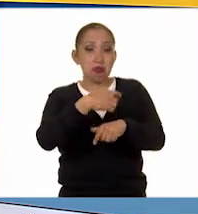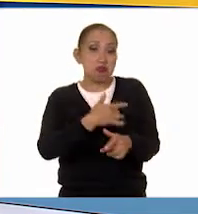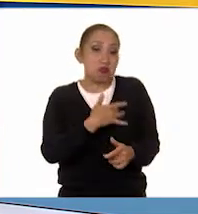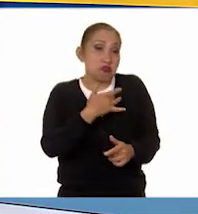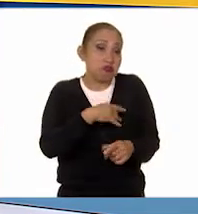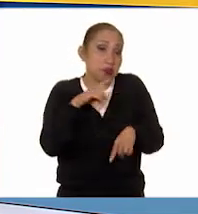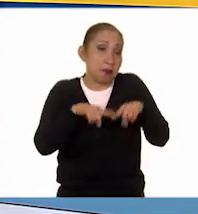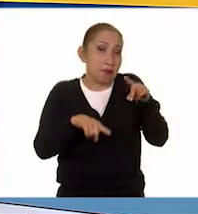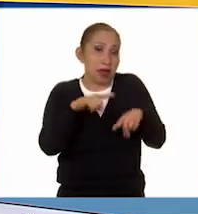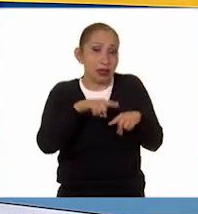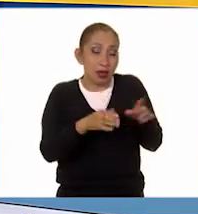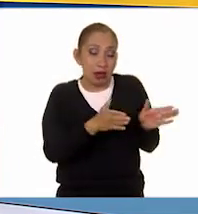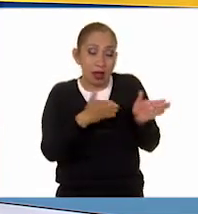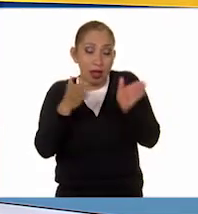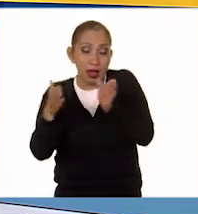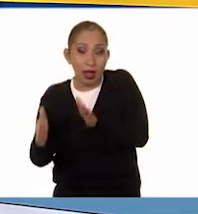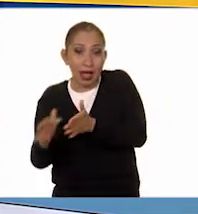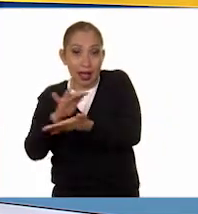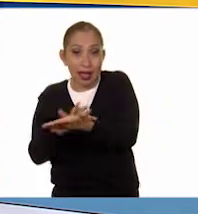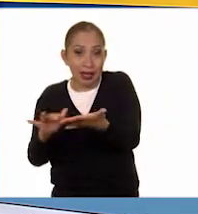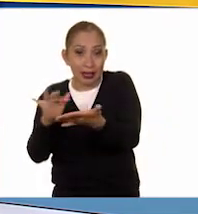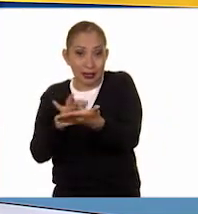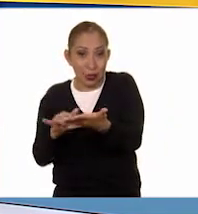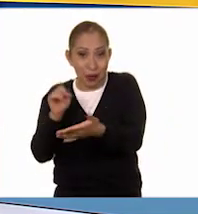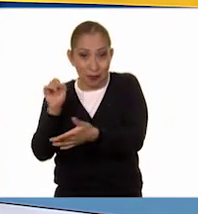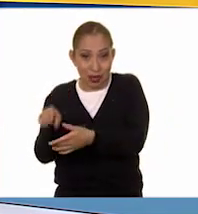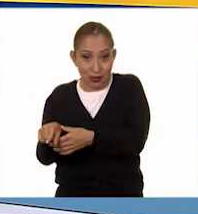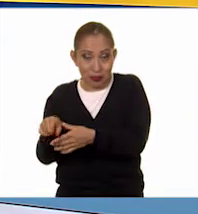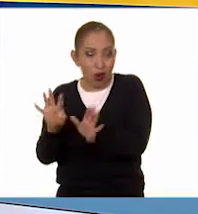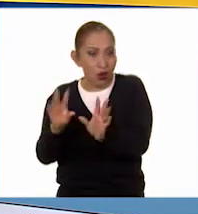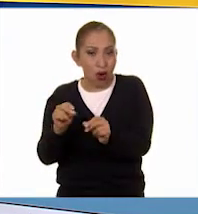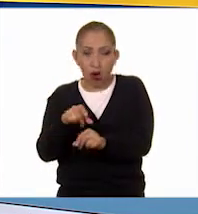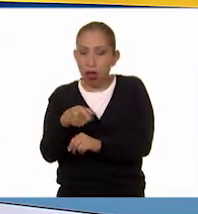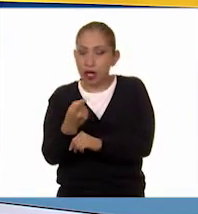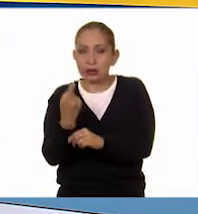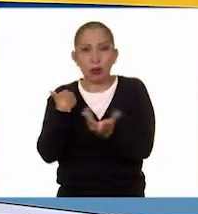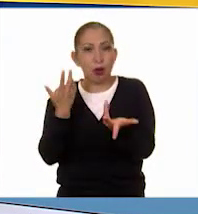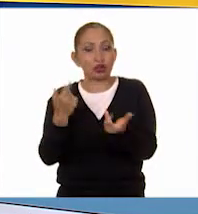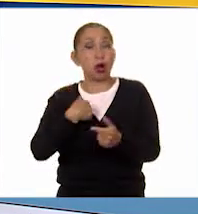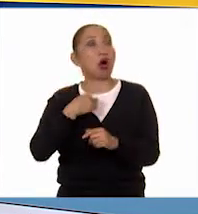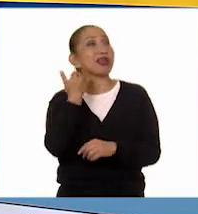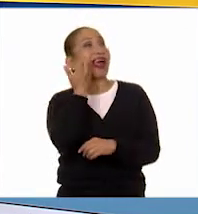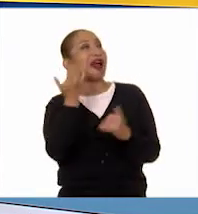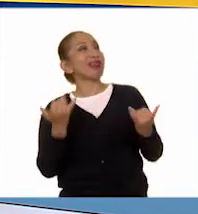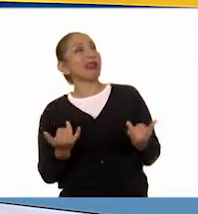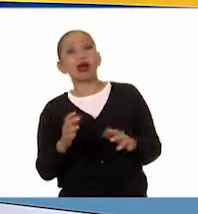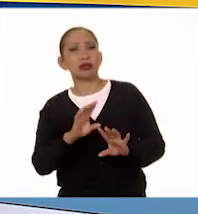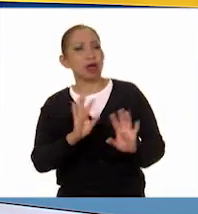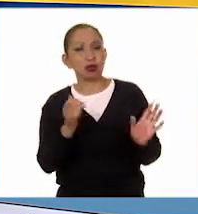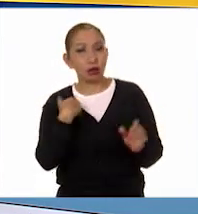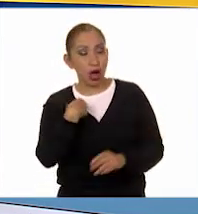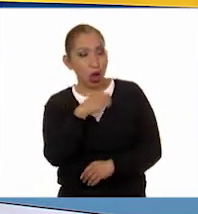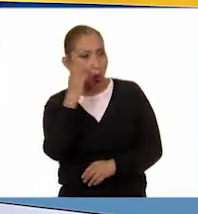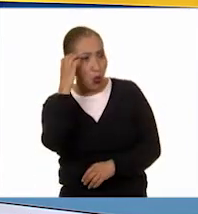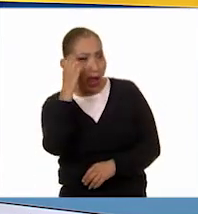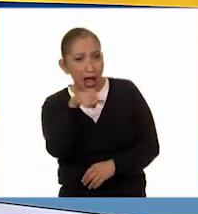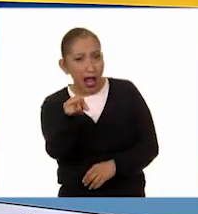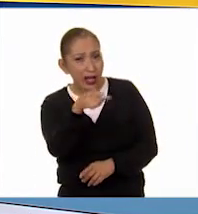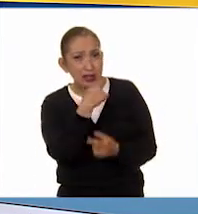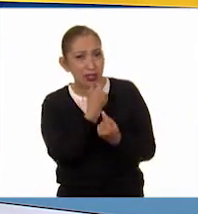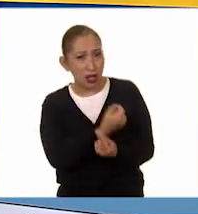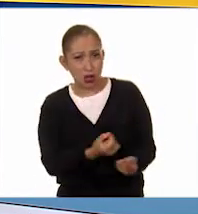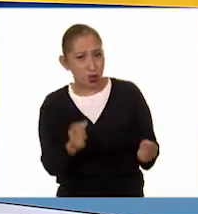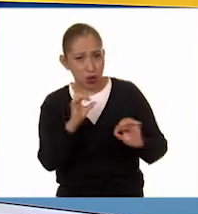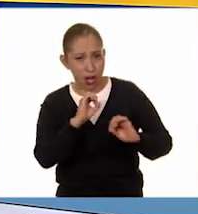relativo. Posponer la lectura del texto de José Emilio Pacheco no es ningún capricho. Tampoco deseo ser cruel con las niñas y